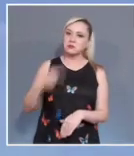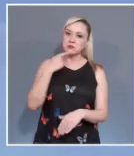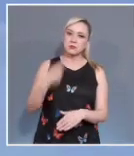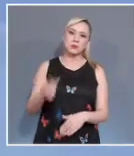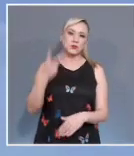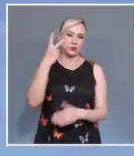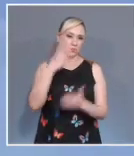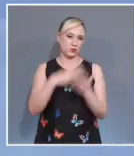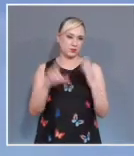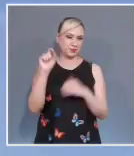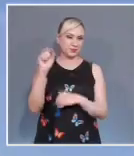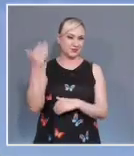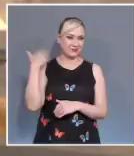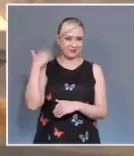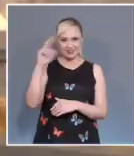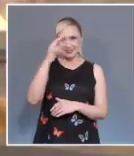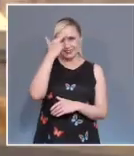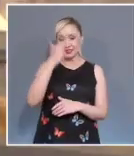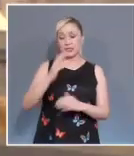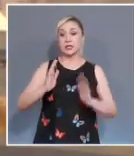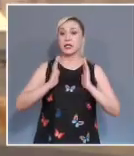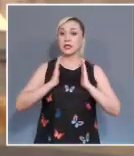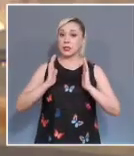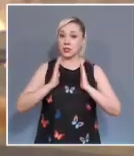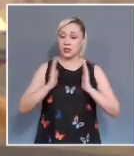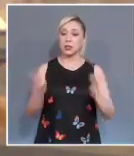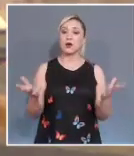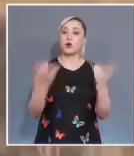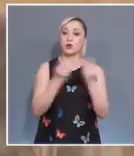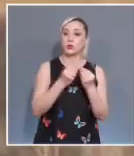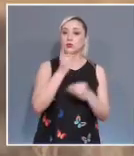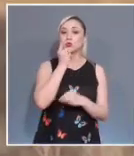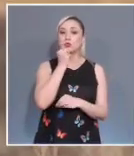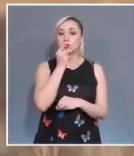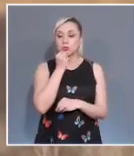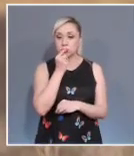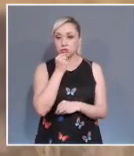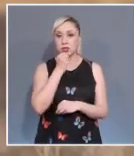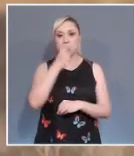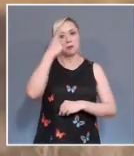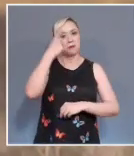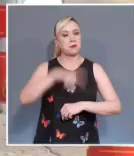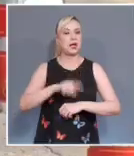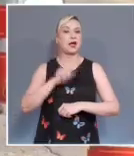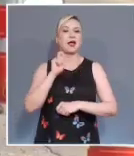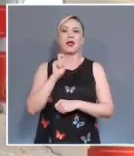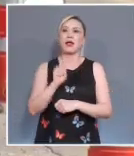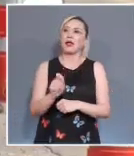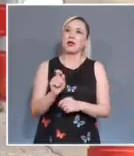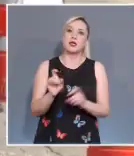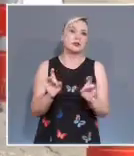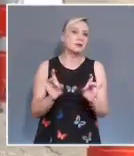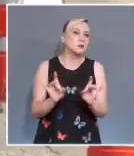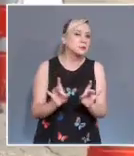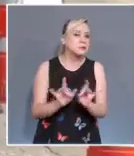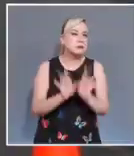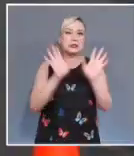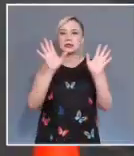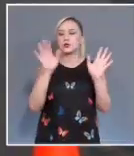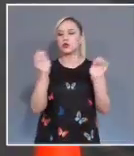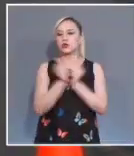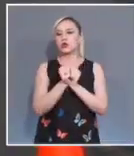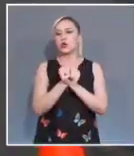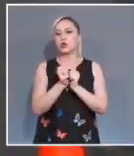dispuso de las Fuerzas Armadas para realizar tareas de seguridad pública de manera extraordinaria, regulada, fiscalizada, subordinada